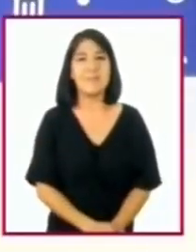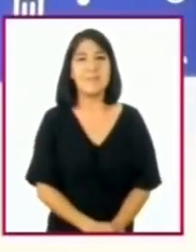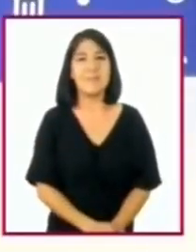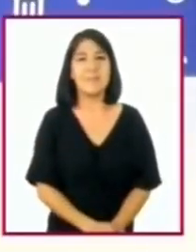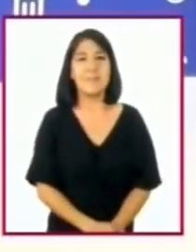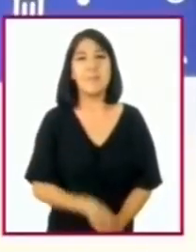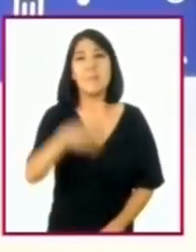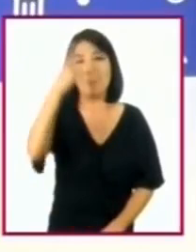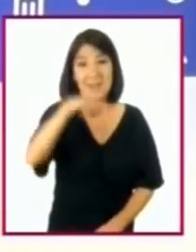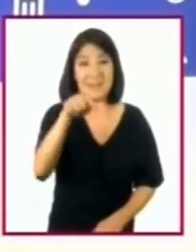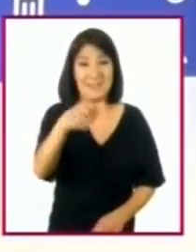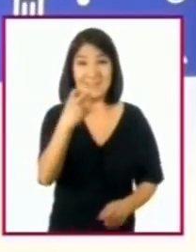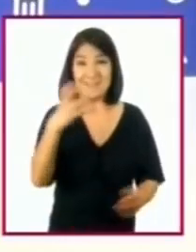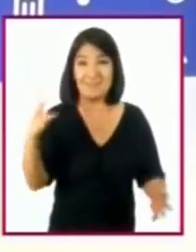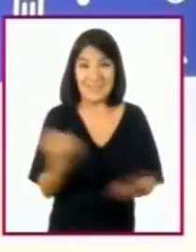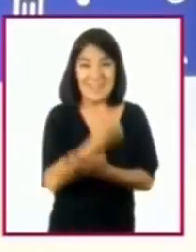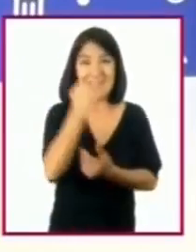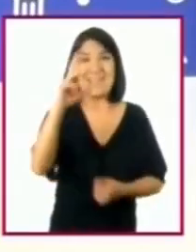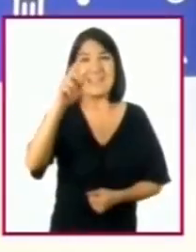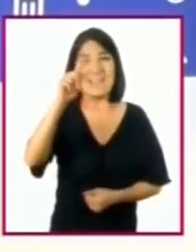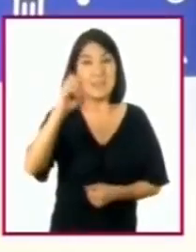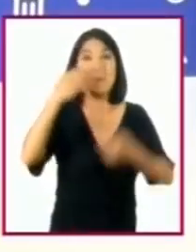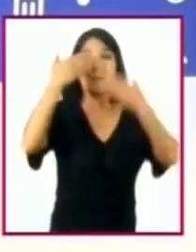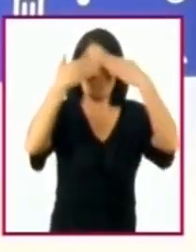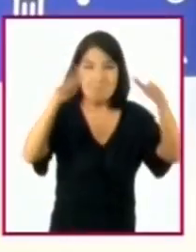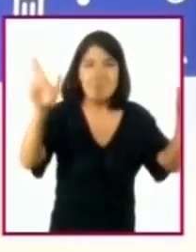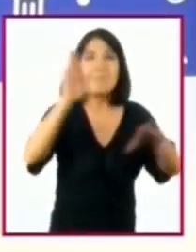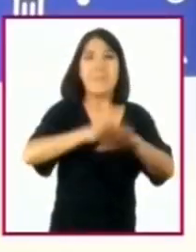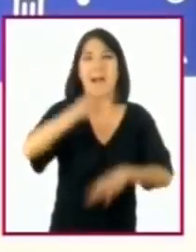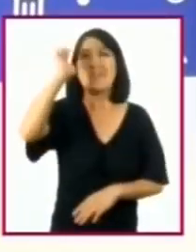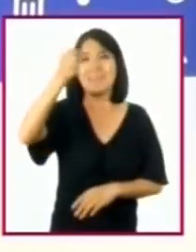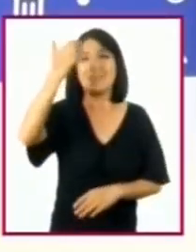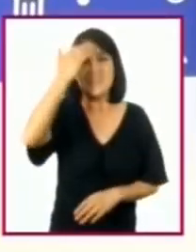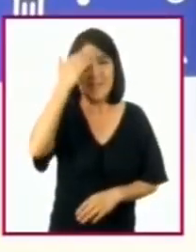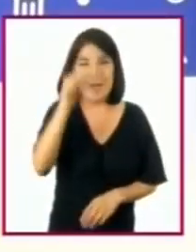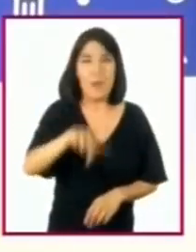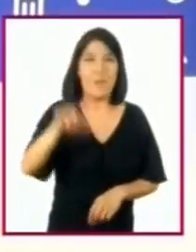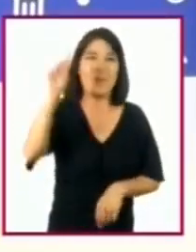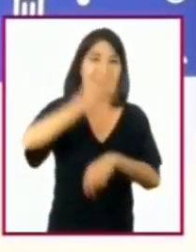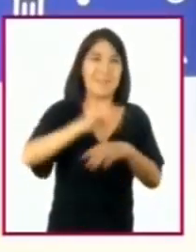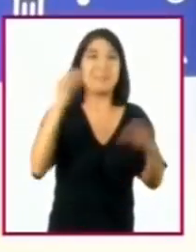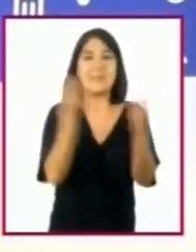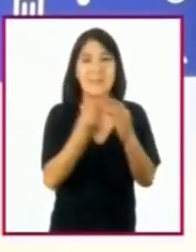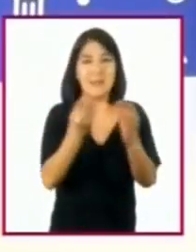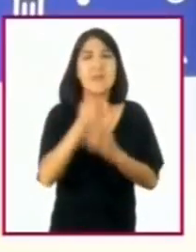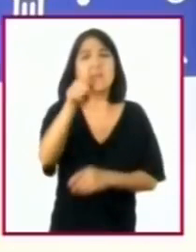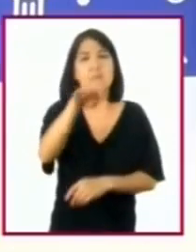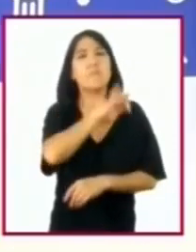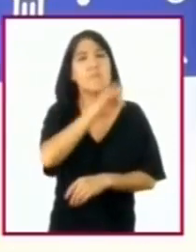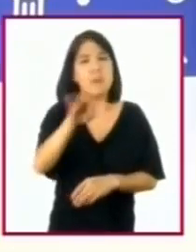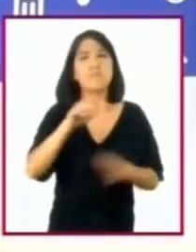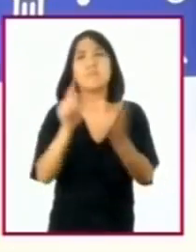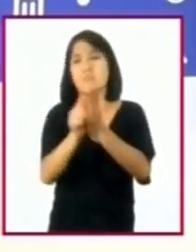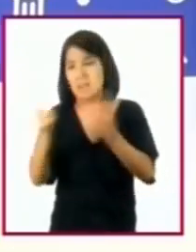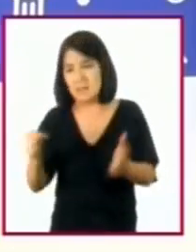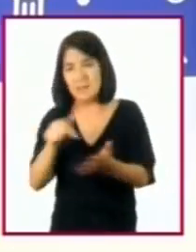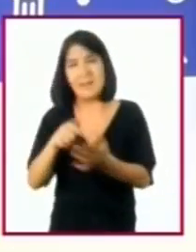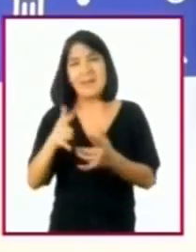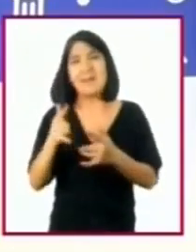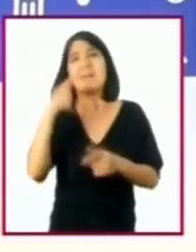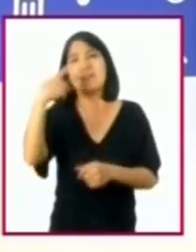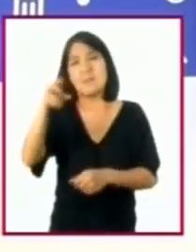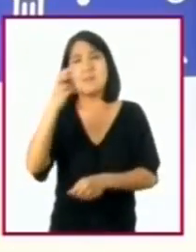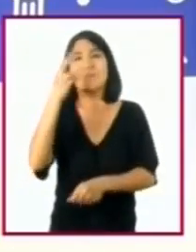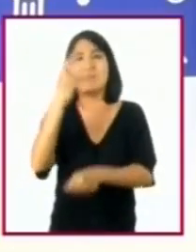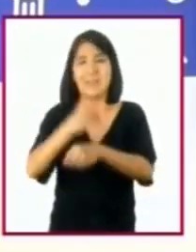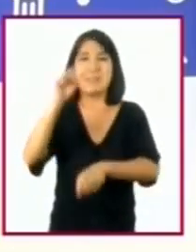Para superar el reto y ampliar más su conocimiento sobre lo que vimos el día de hoy, pueden consultar el libro de texto de tercer grado